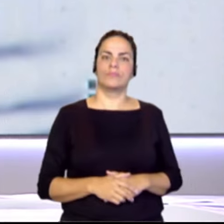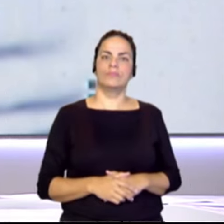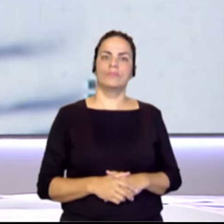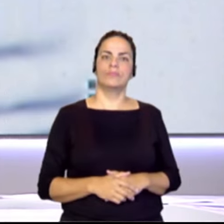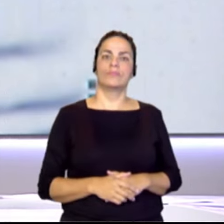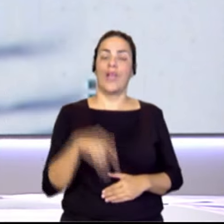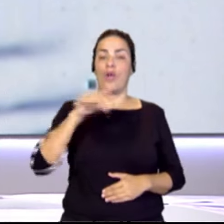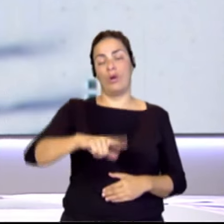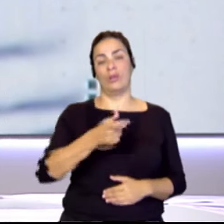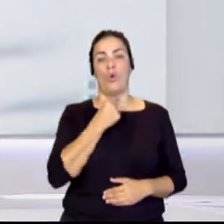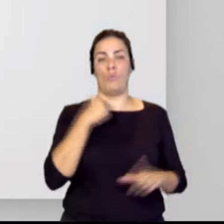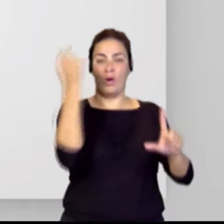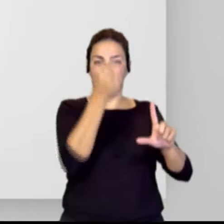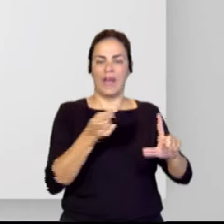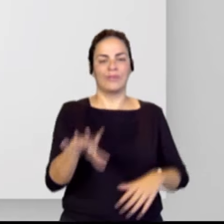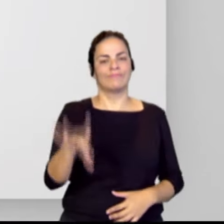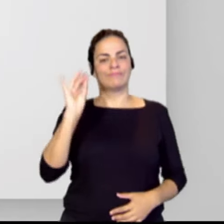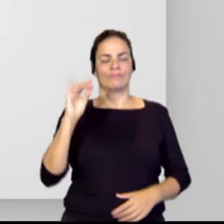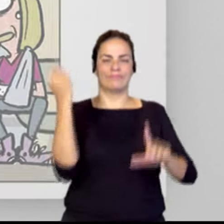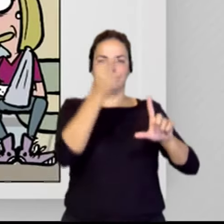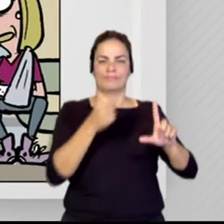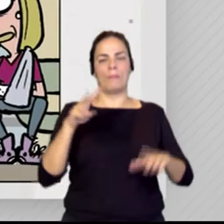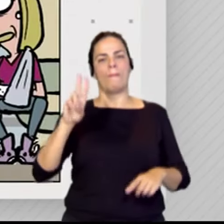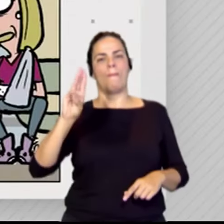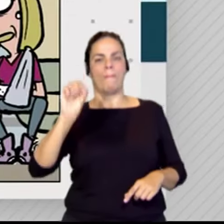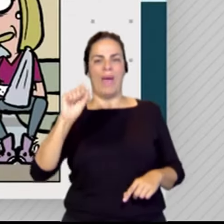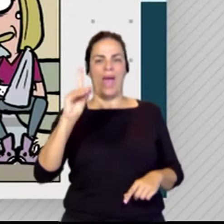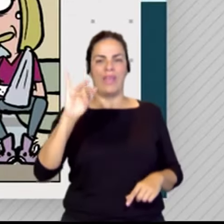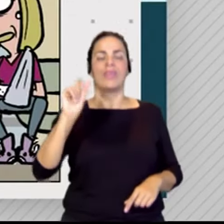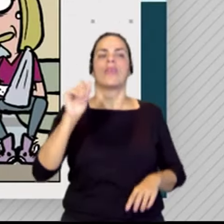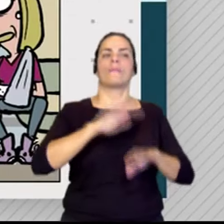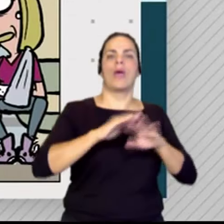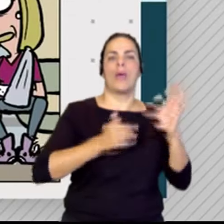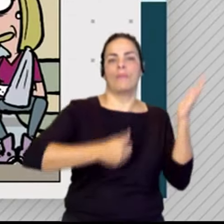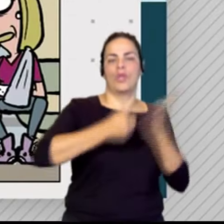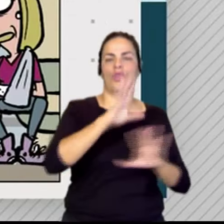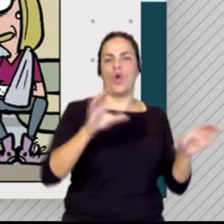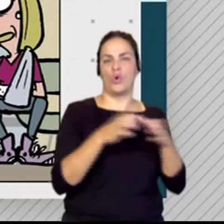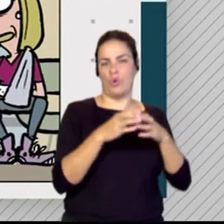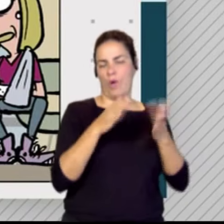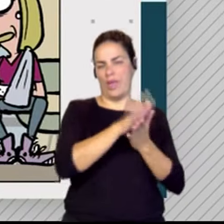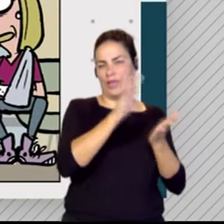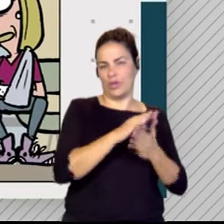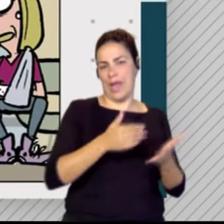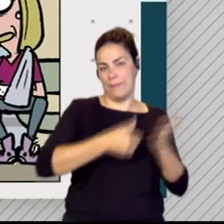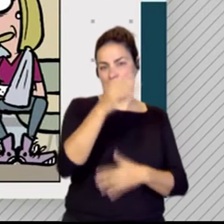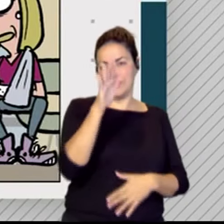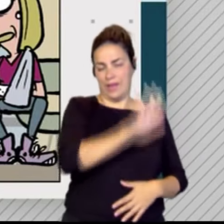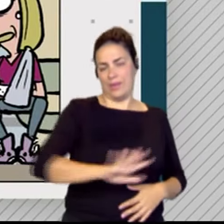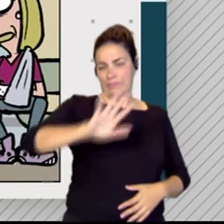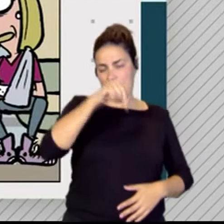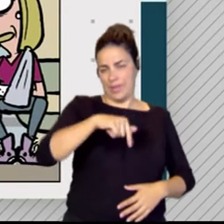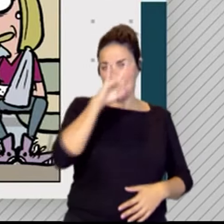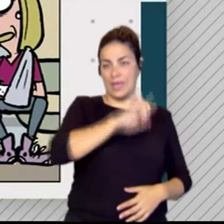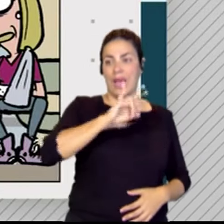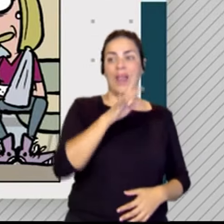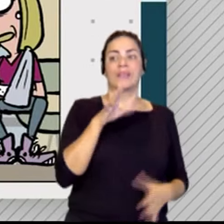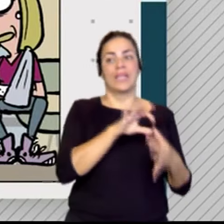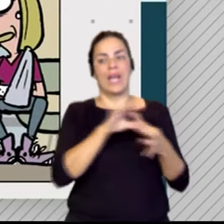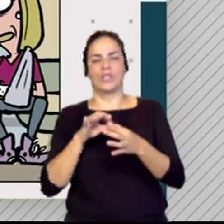humor gráfico hemos elegido la viñeta de Padilla para los periódicos del grupo editorial prensa ibérica aquí en Canarias sobre los datos que conocíamos